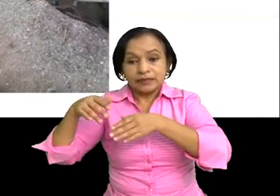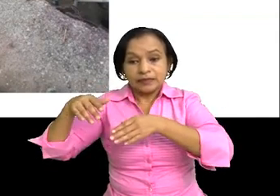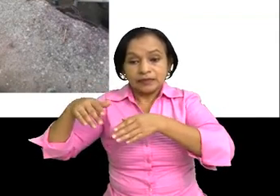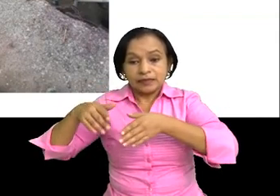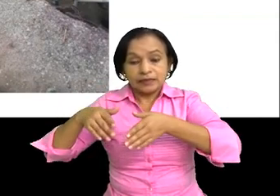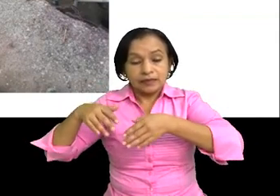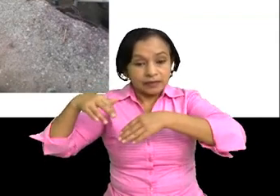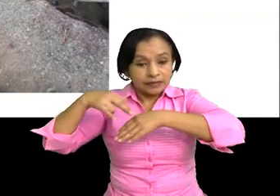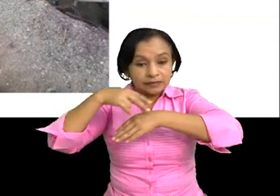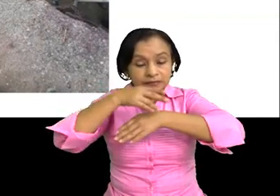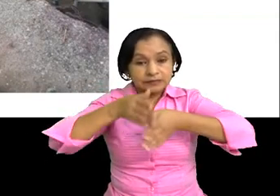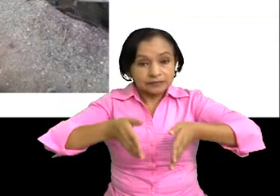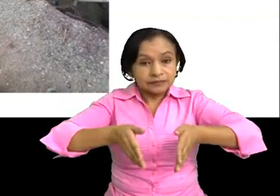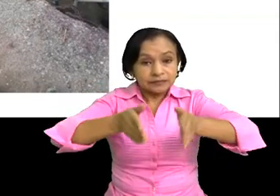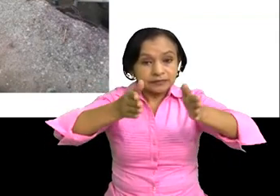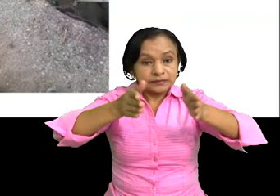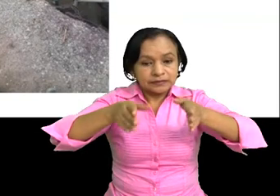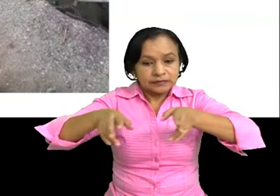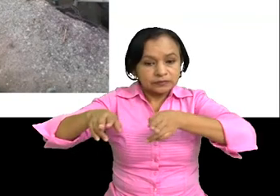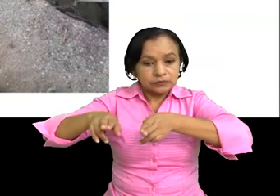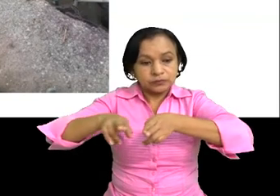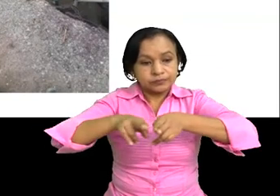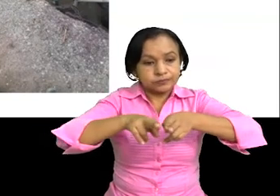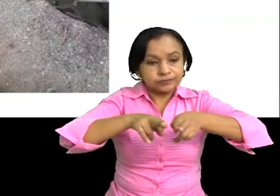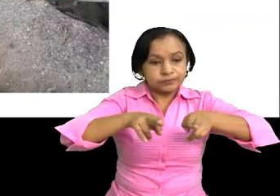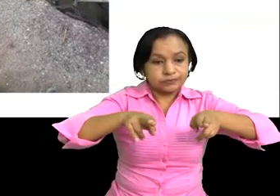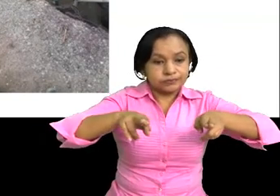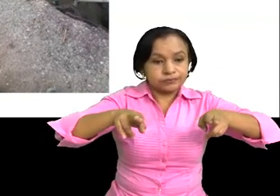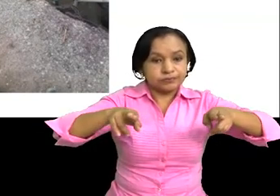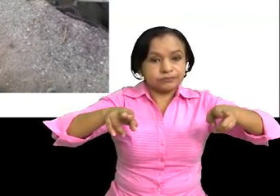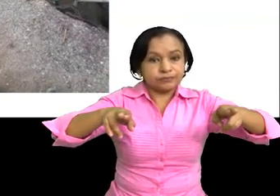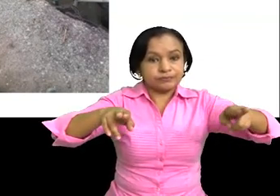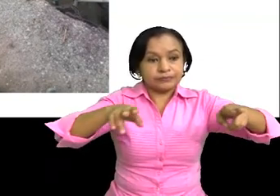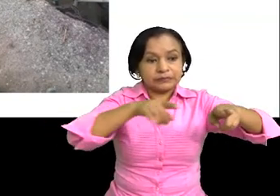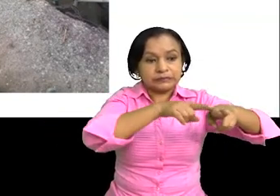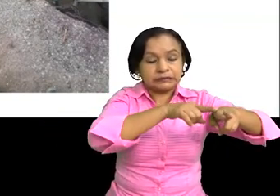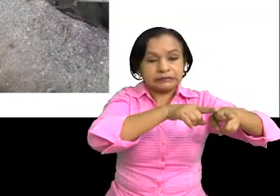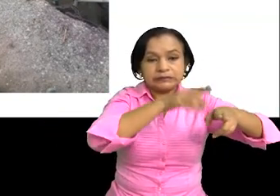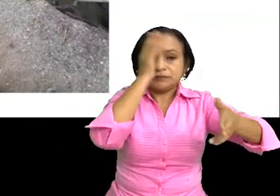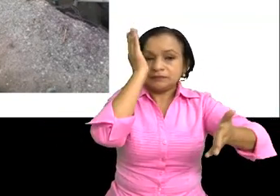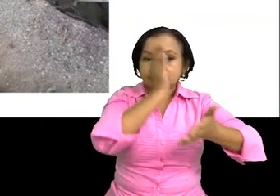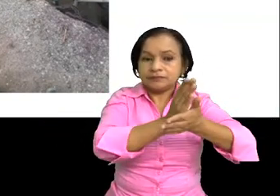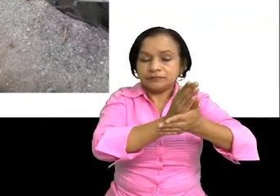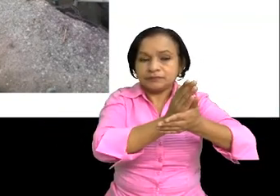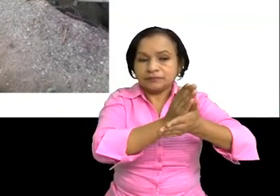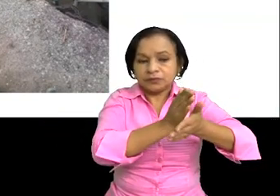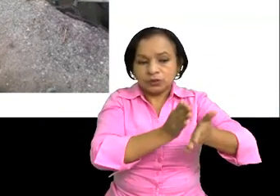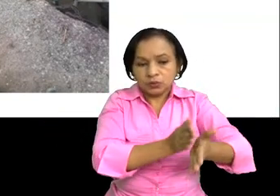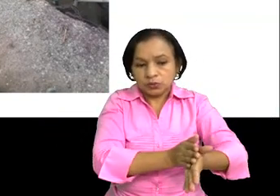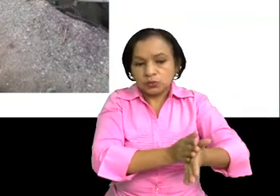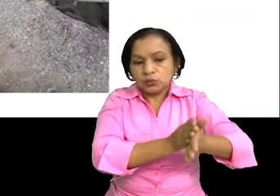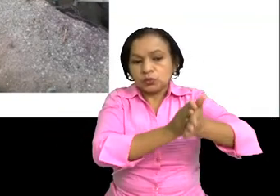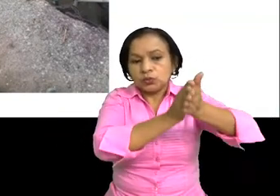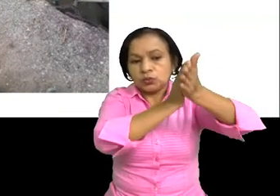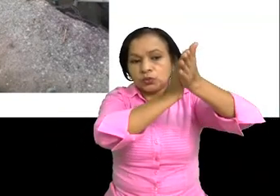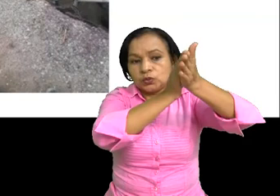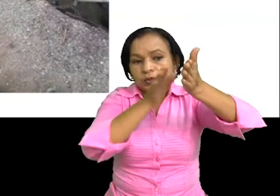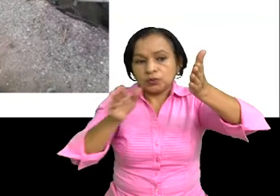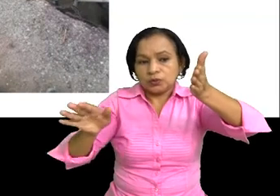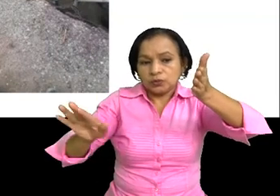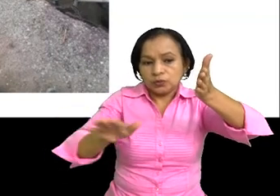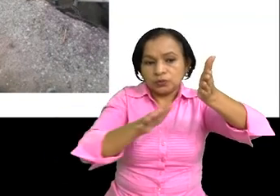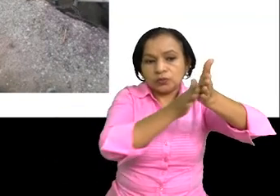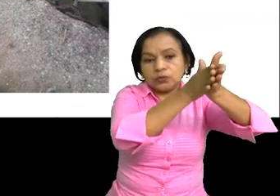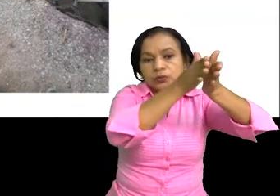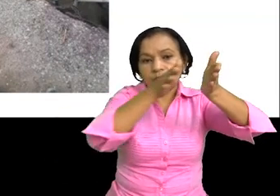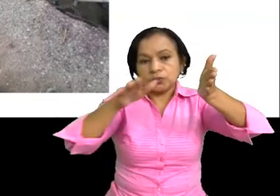al camino carretero que hay ahí. Entonces se tomó la decisión de construir un muro. Ya cumplimos con la primera